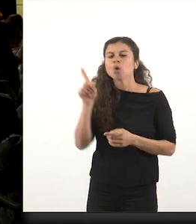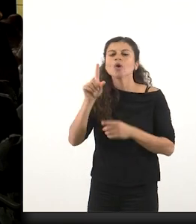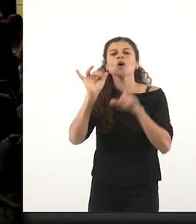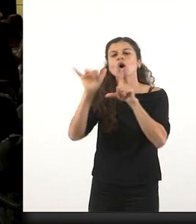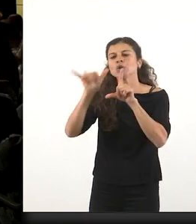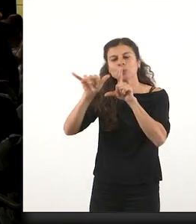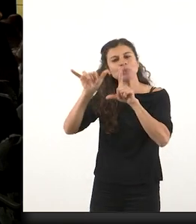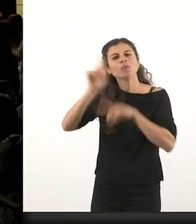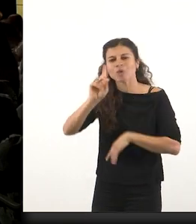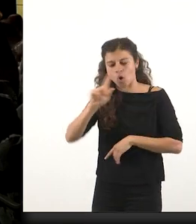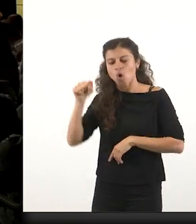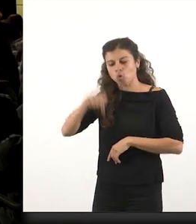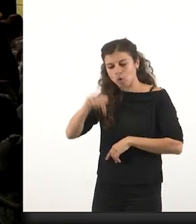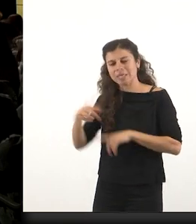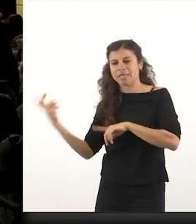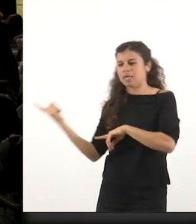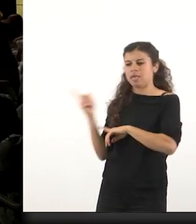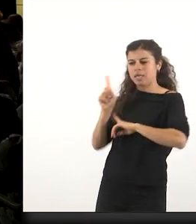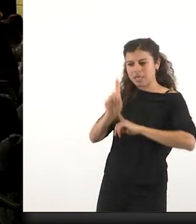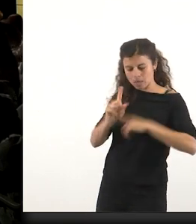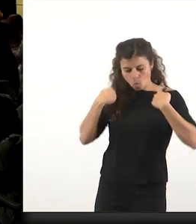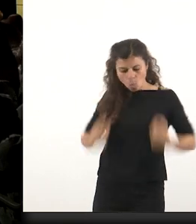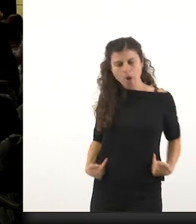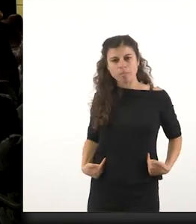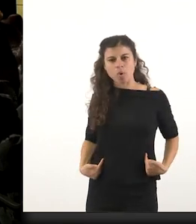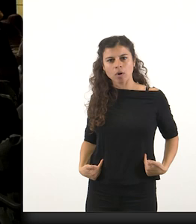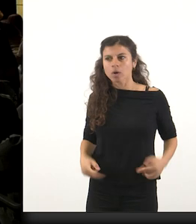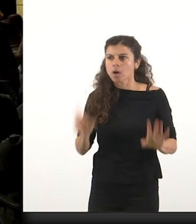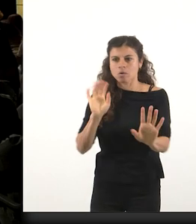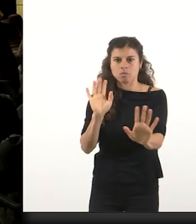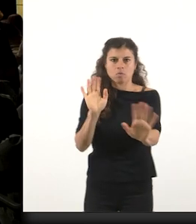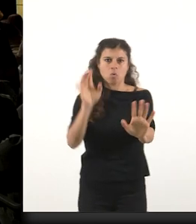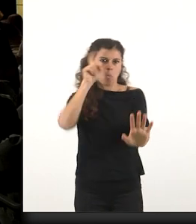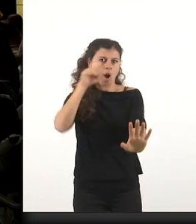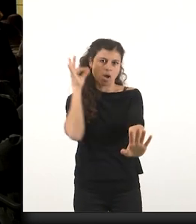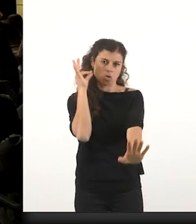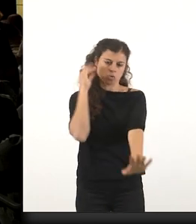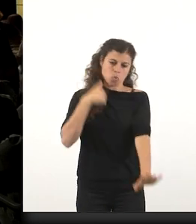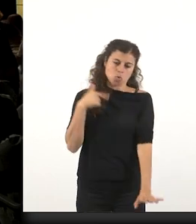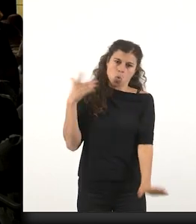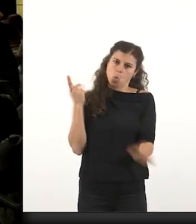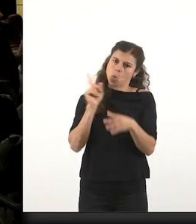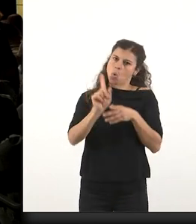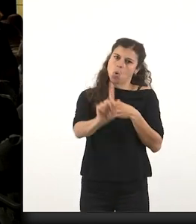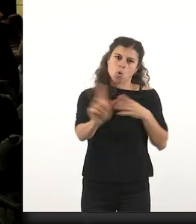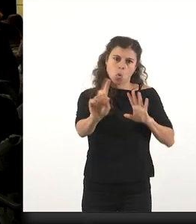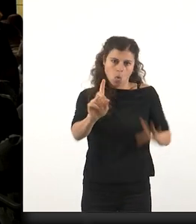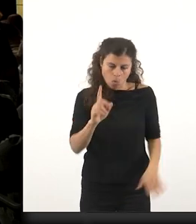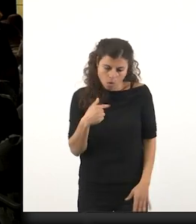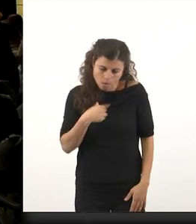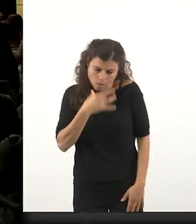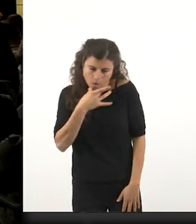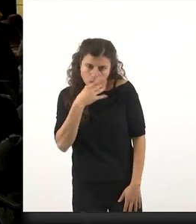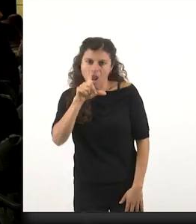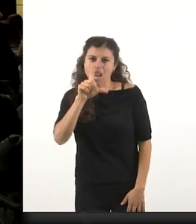No, no, no, no. Vienes aquí, pones el cuerpo y te la juegas. No, maestra, a mí no me saqué enfrente, hombre. Que a mí eso me va la H. No, no, no, no,